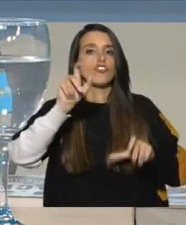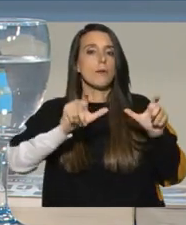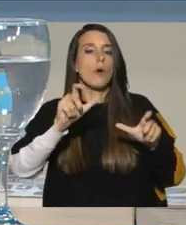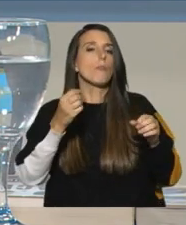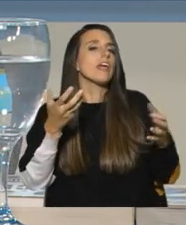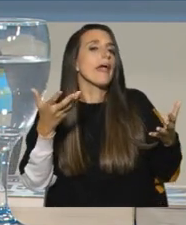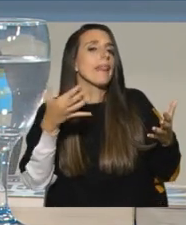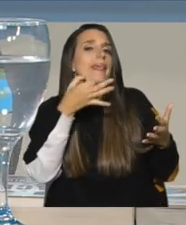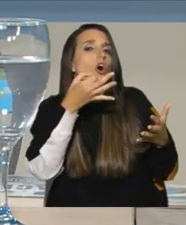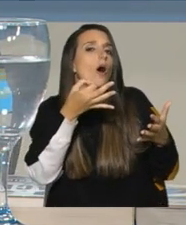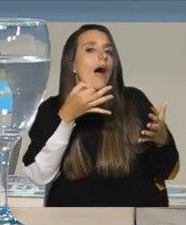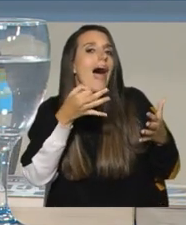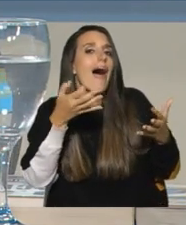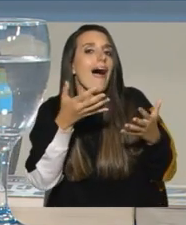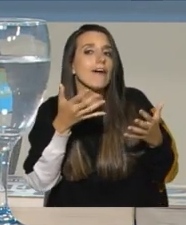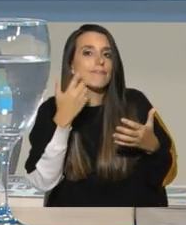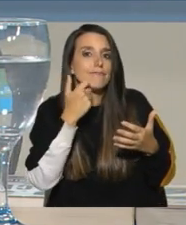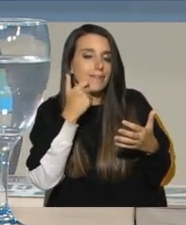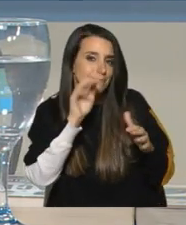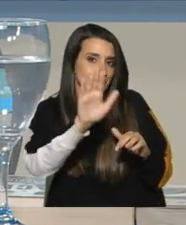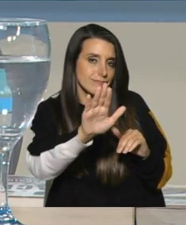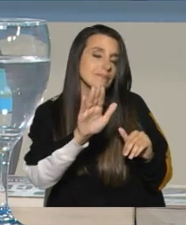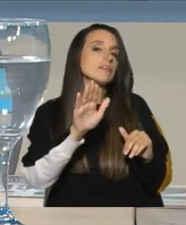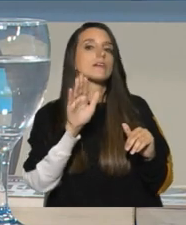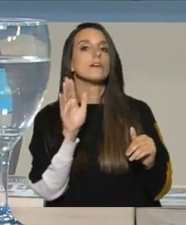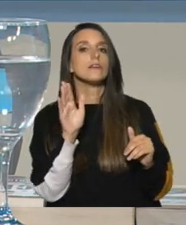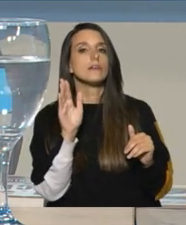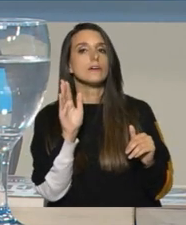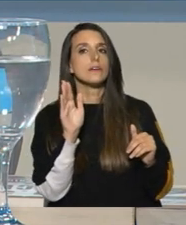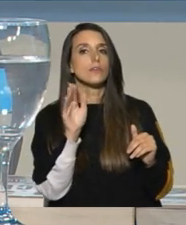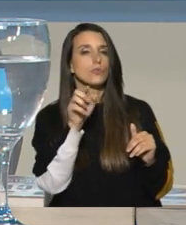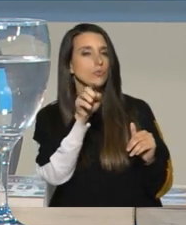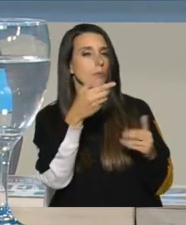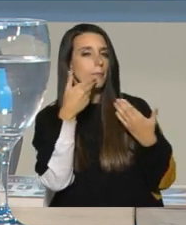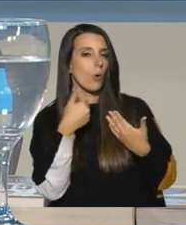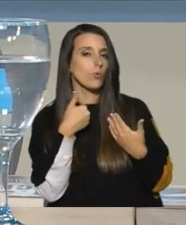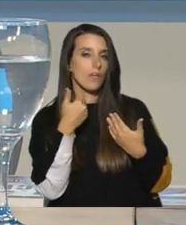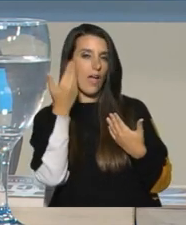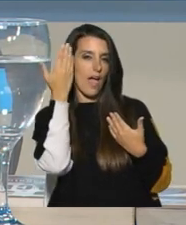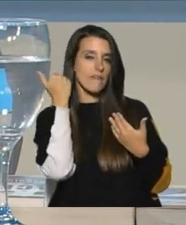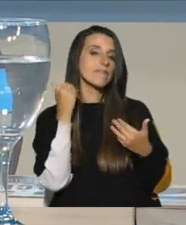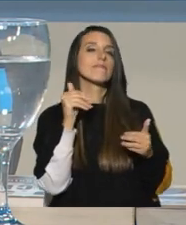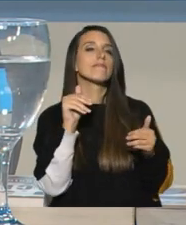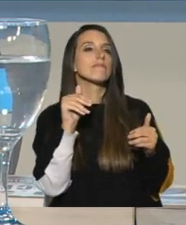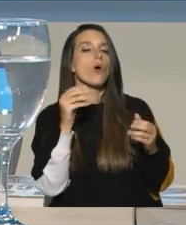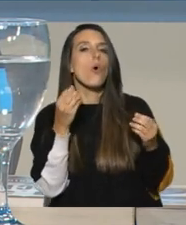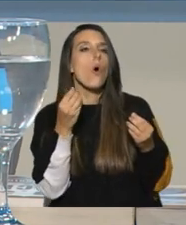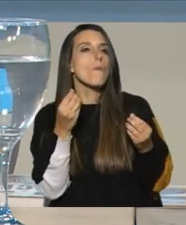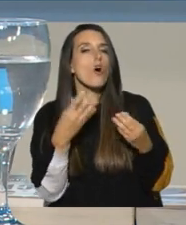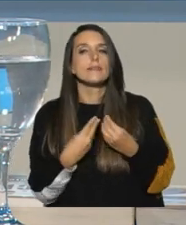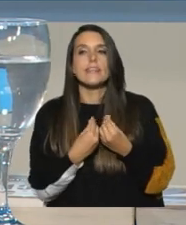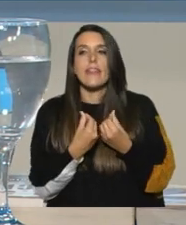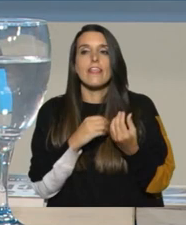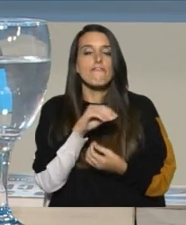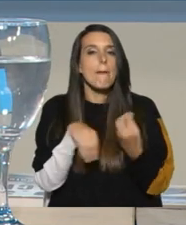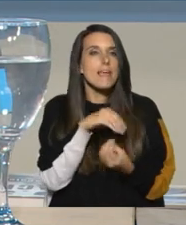momento? Porque ahí está lo más increíble. Tú cuando me preguntabas al principio con respecto a la vivencia de nuestra